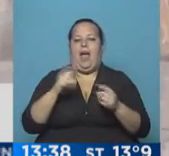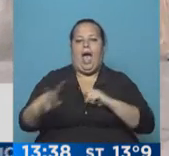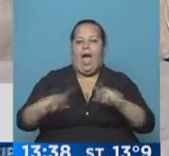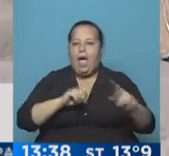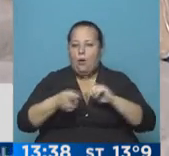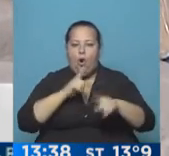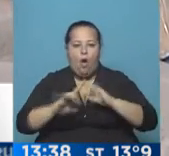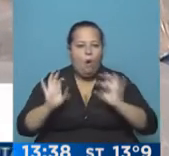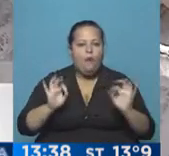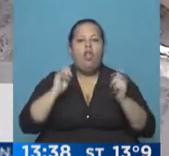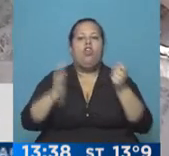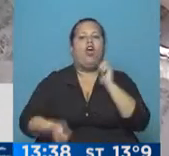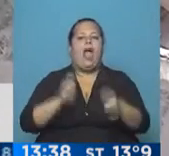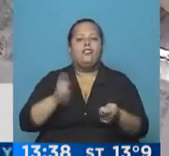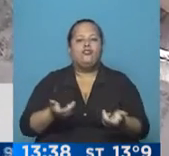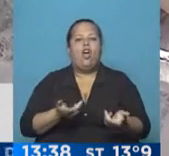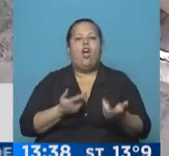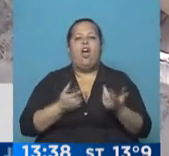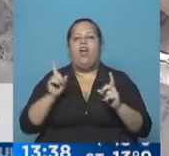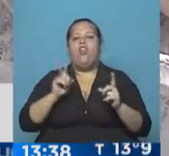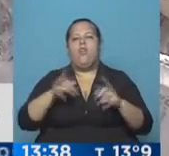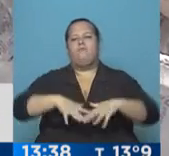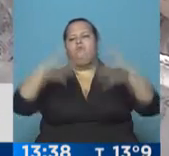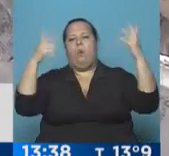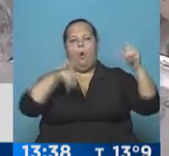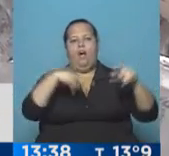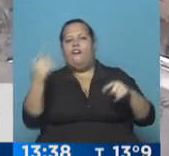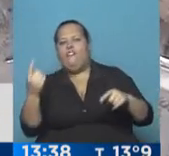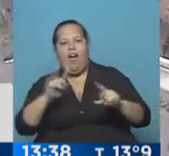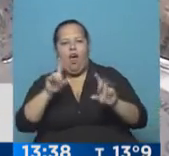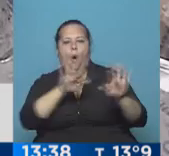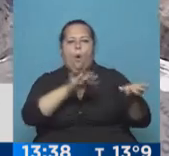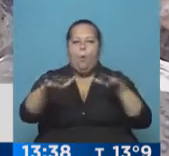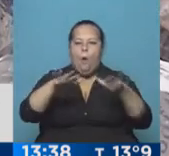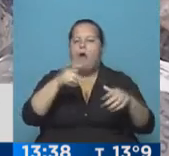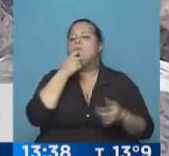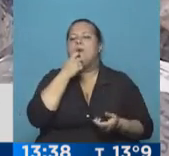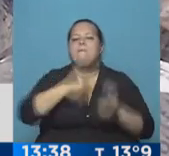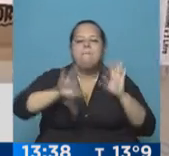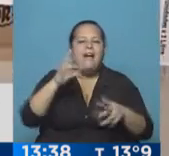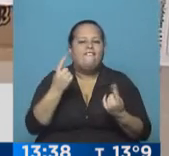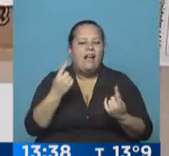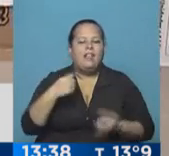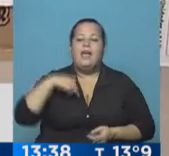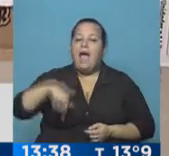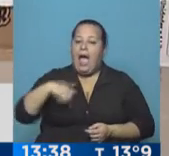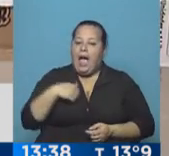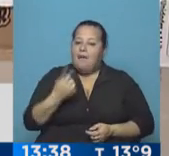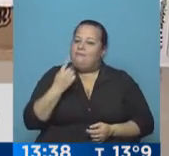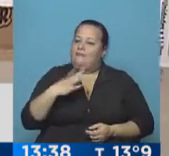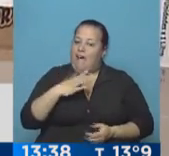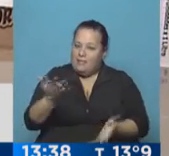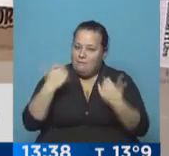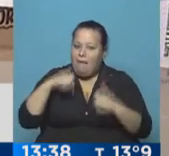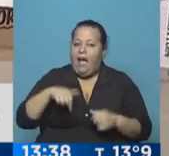y que sean donaciones que no abunden de una cosa y falten de otra por ejemplo qué es lo que más lo que nosotros estamos pidiendo